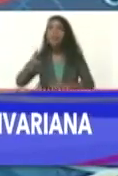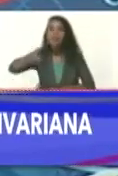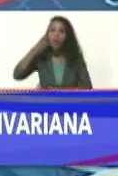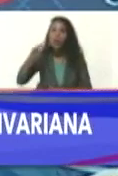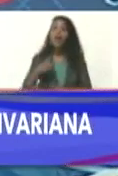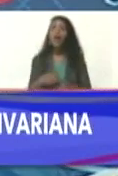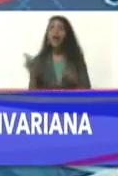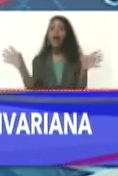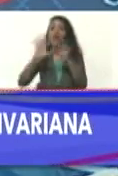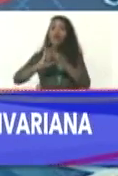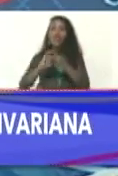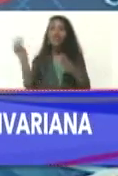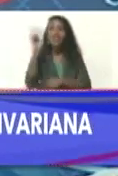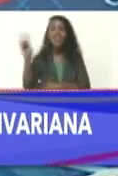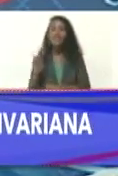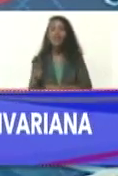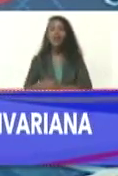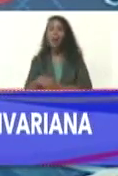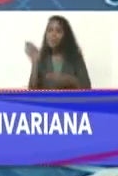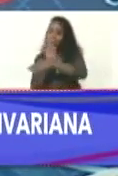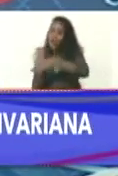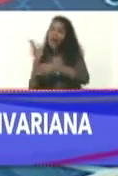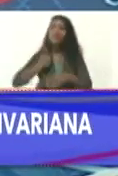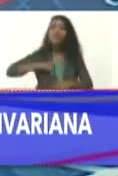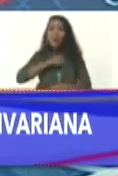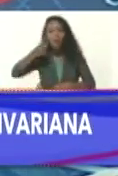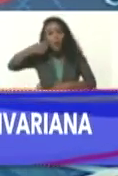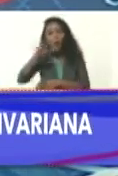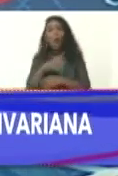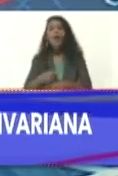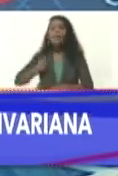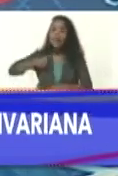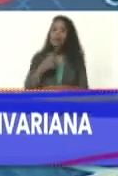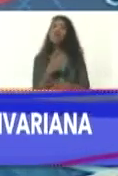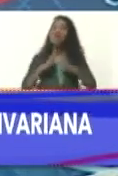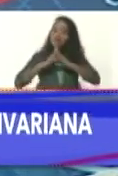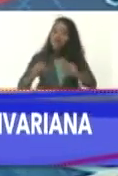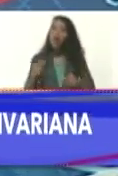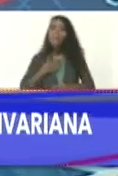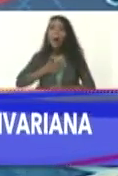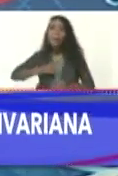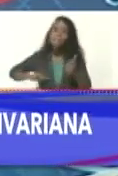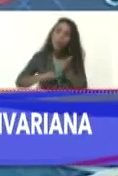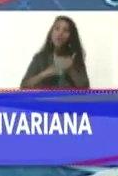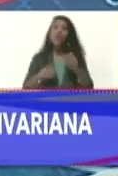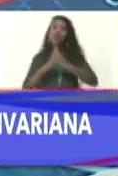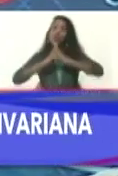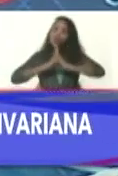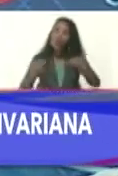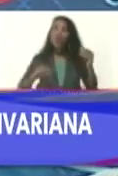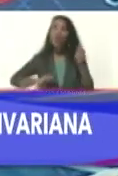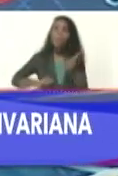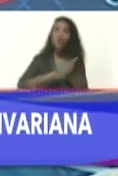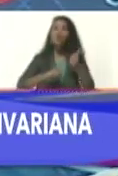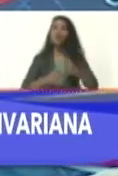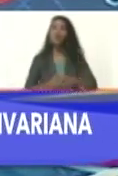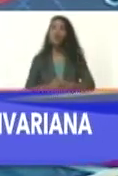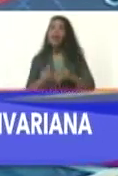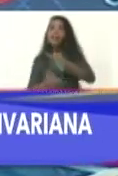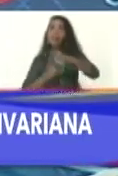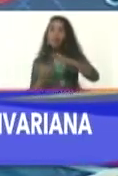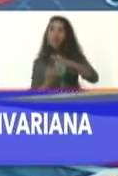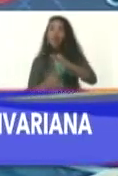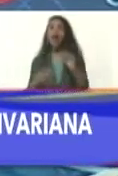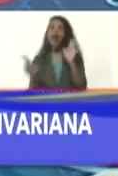y la unión de Venezuela y para proteger a nuestro pueblo, y tienen todo mi apoyo, todo el apoyo